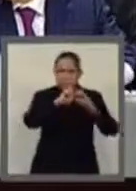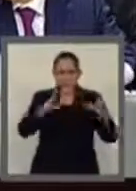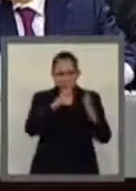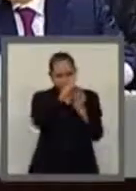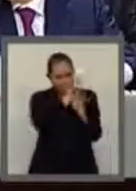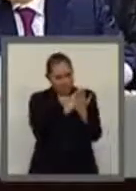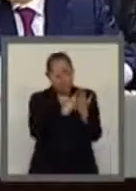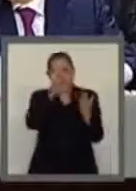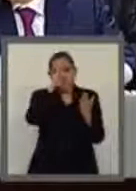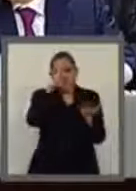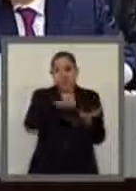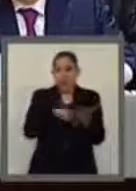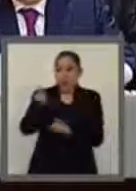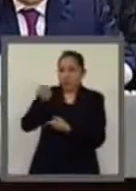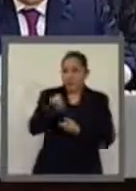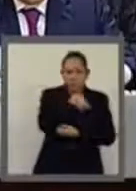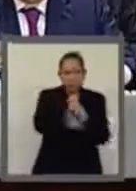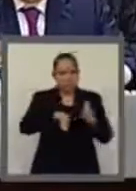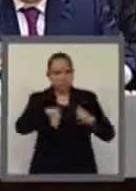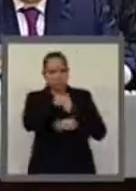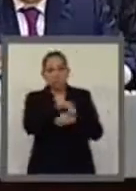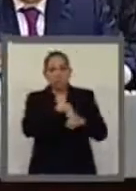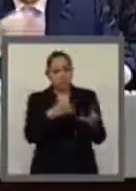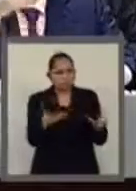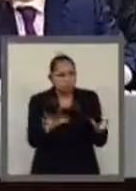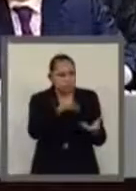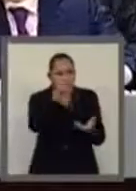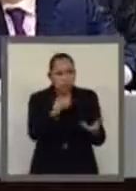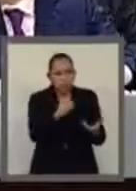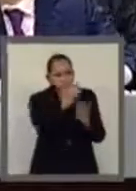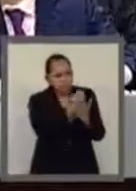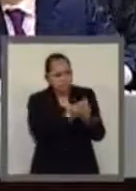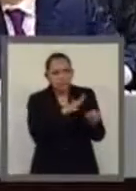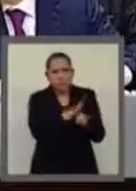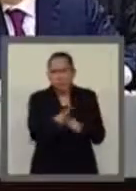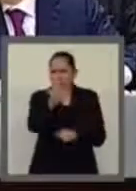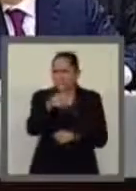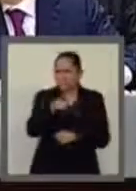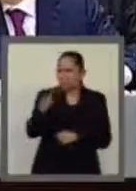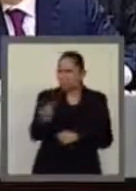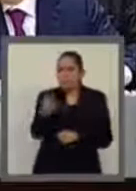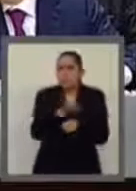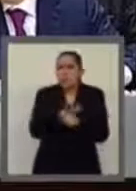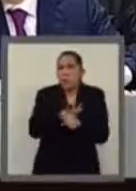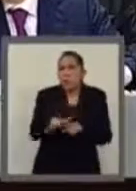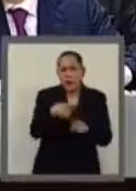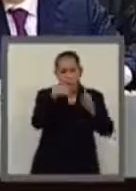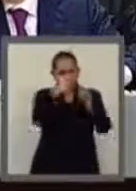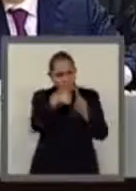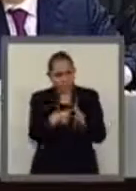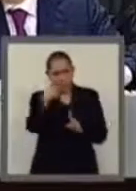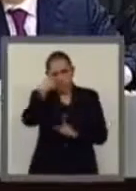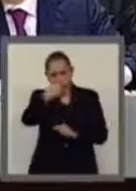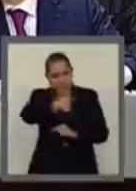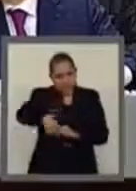pobreza y las brechas pregunto, de desigualdad. Señor secretario, pregunto, ¿cuáles señor son los secretario, beneficios sociales qué y económicos